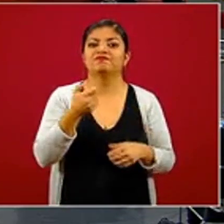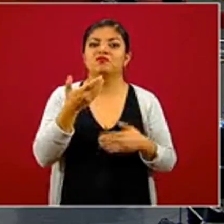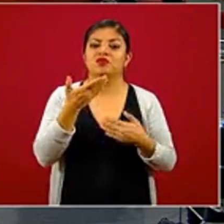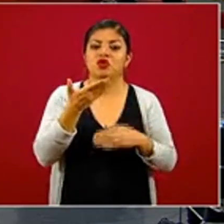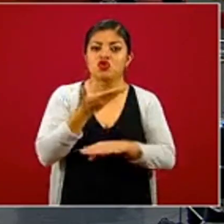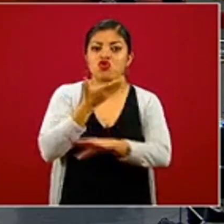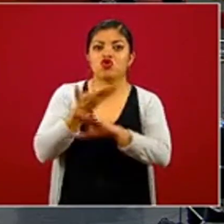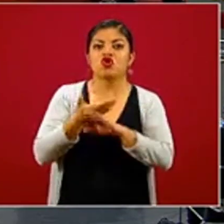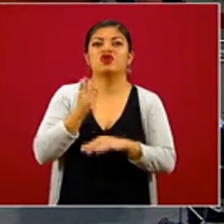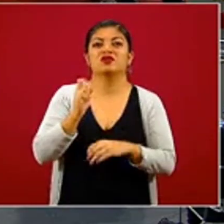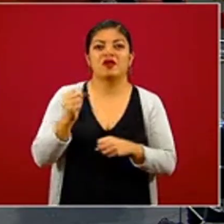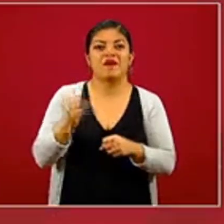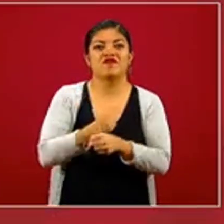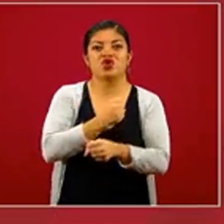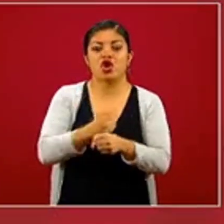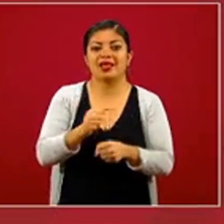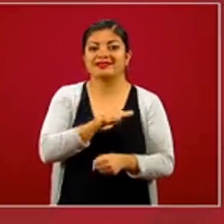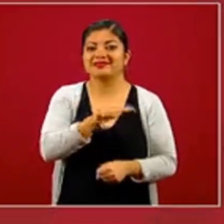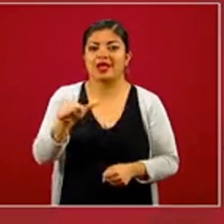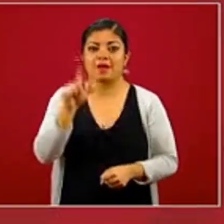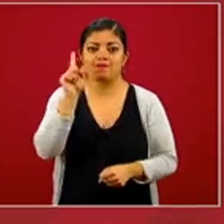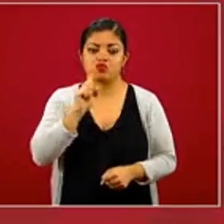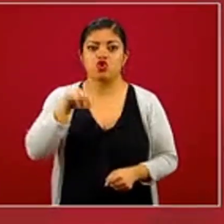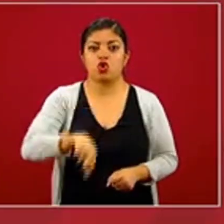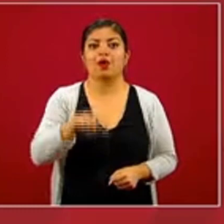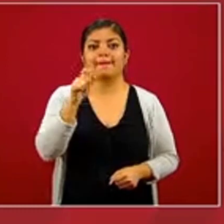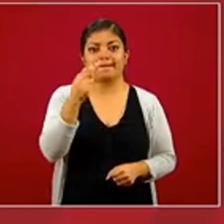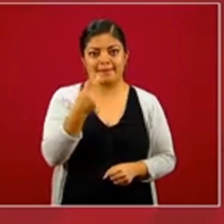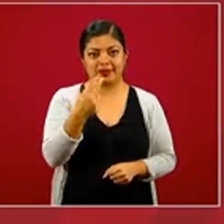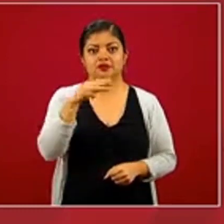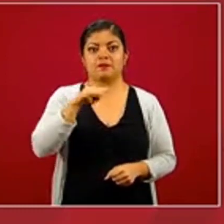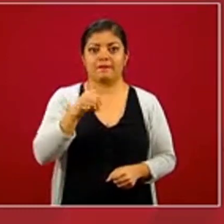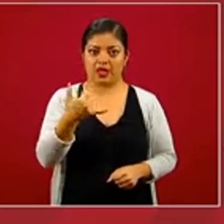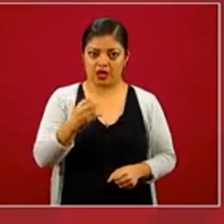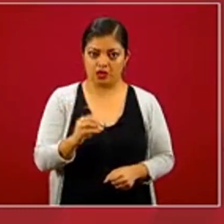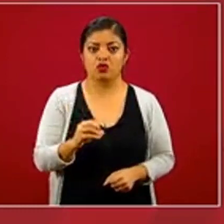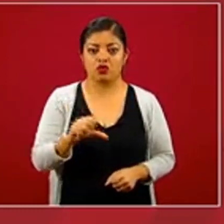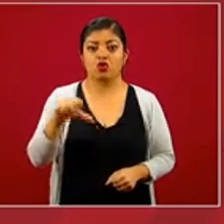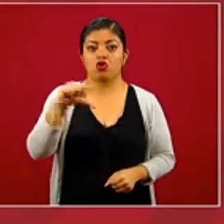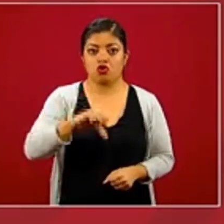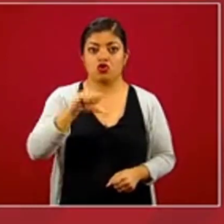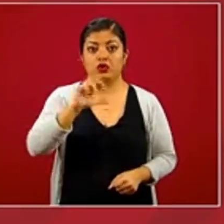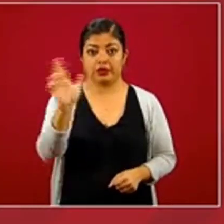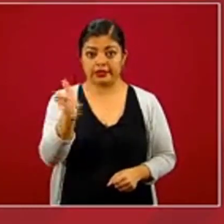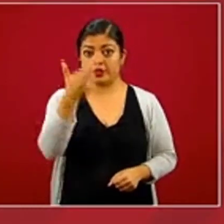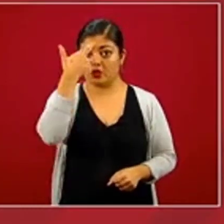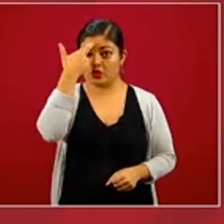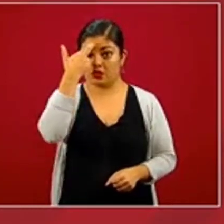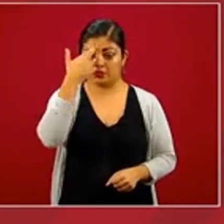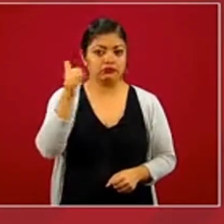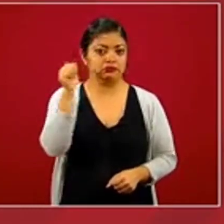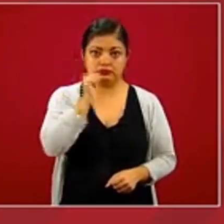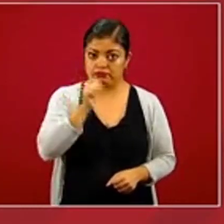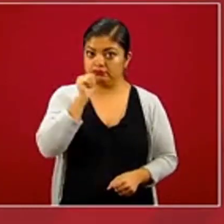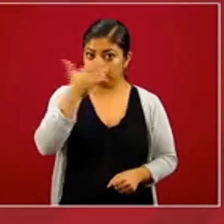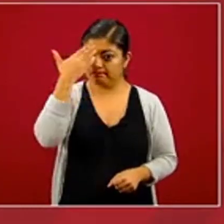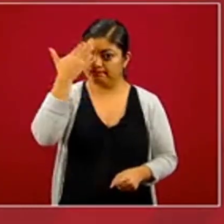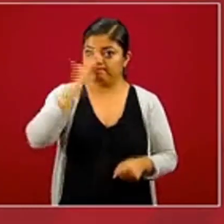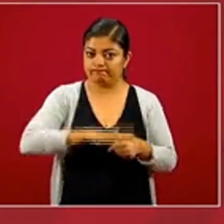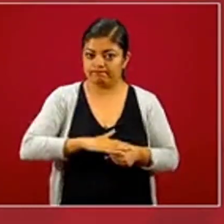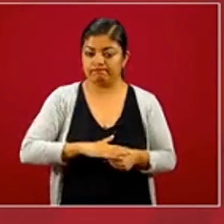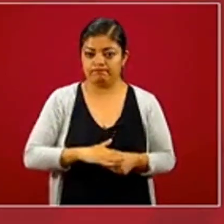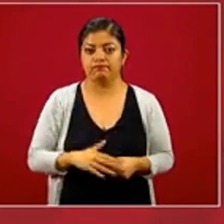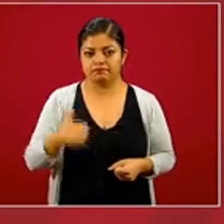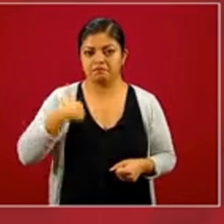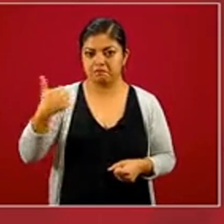violencia hacia las mujeres. Y hoy es 25 de mayo. Hoy recordémoslo y recordémoslo siempre.